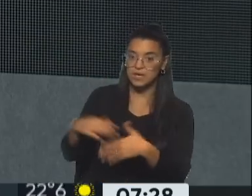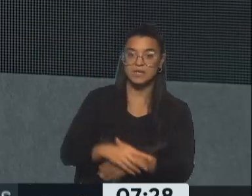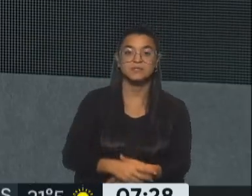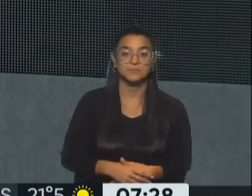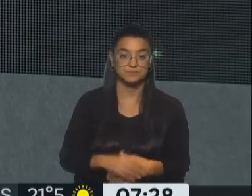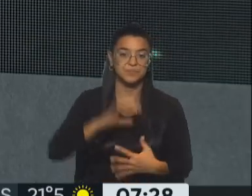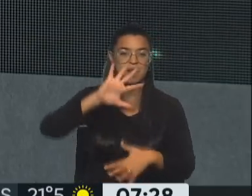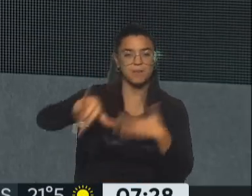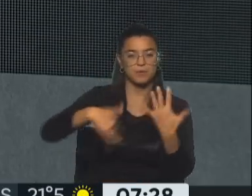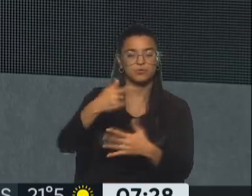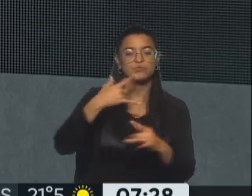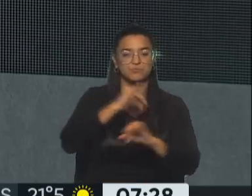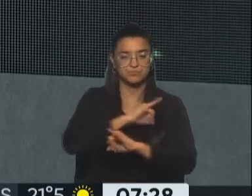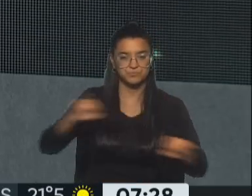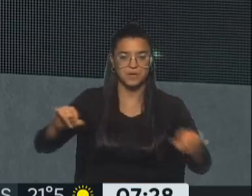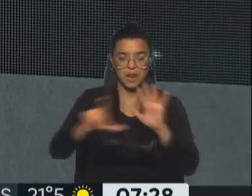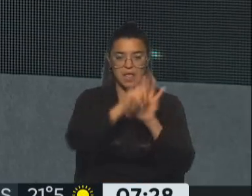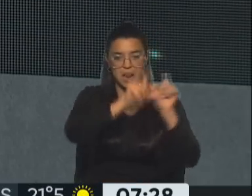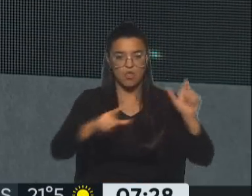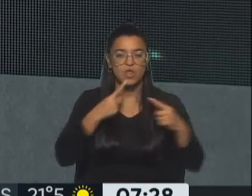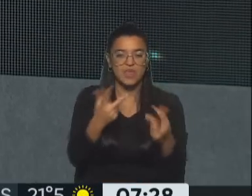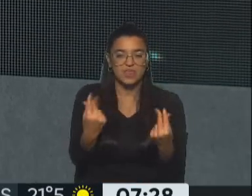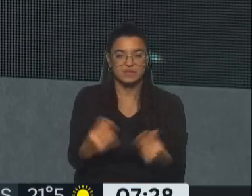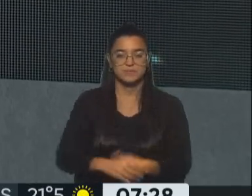luego. Repercusiones, comunicado, legisladores.